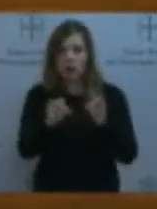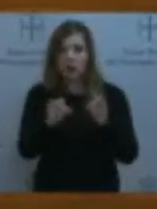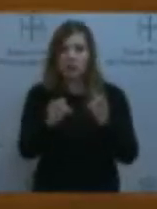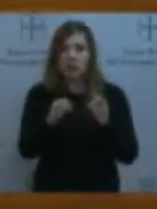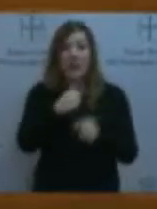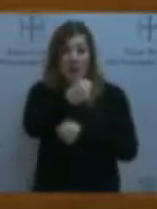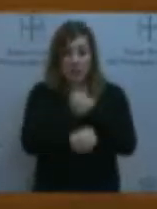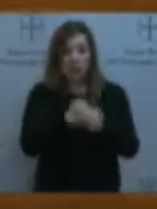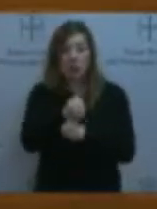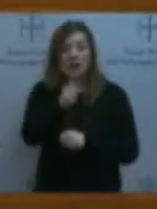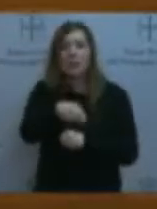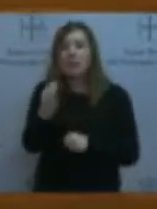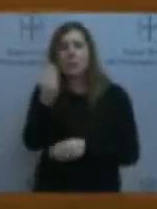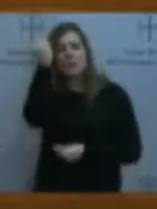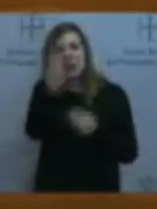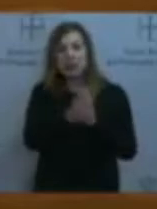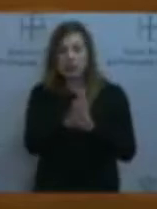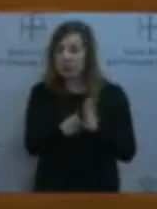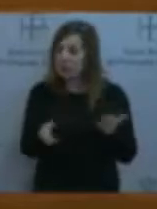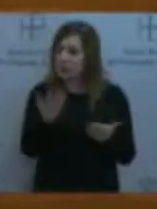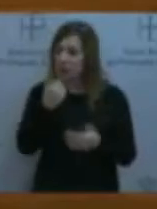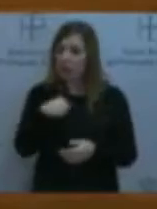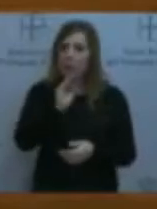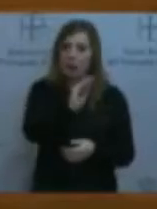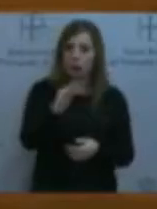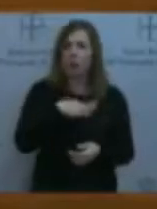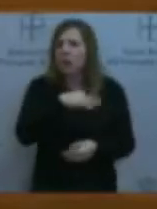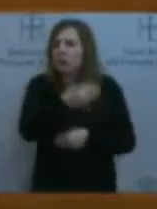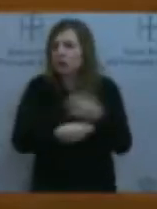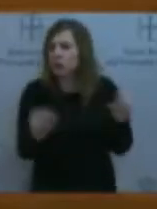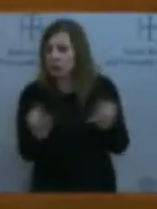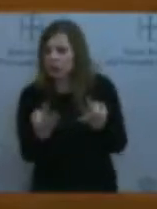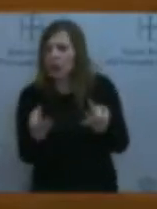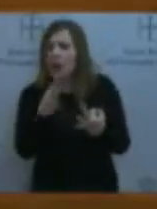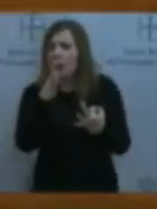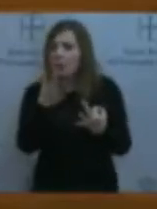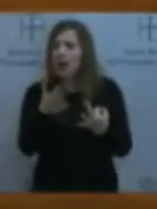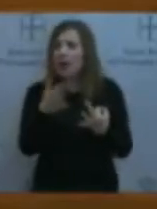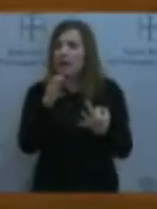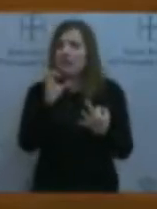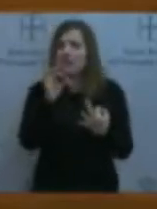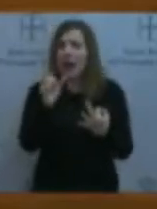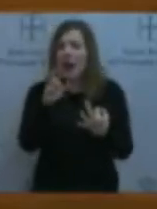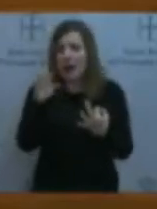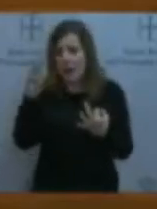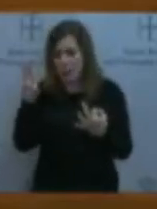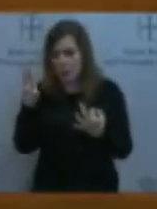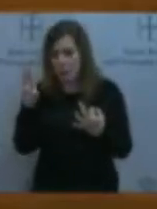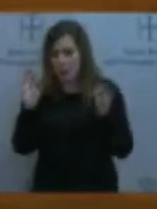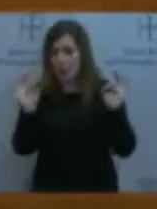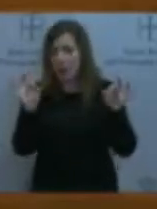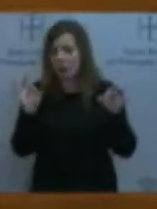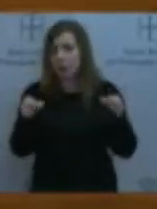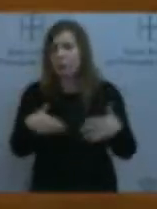seguir pensando. Si yo les pregunto qué podemos hacer para que la Sareb, el Banco Malo, ponga a